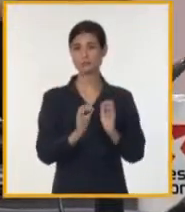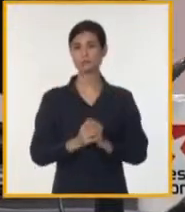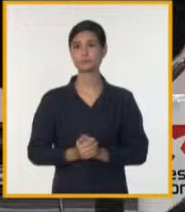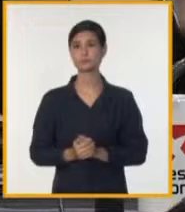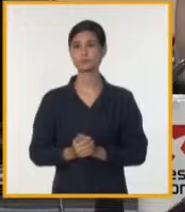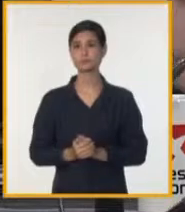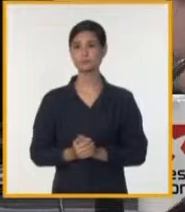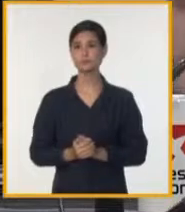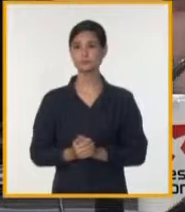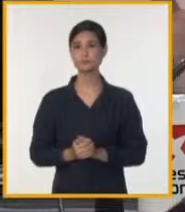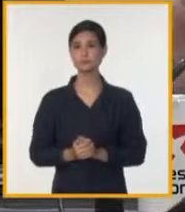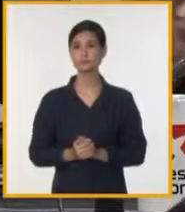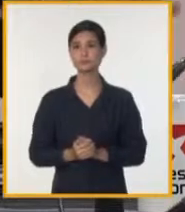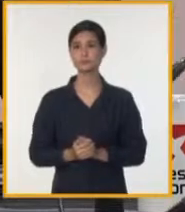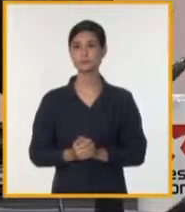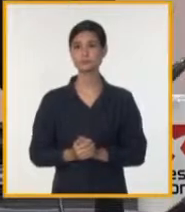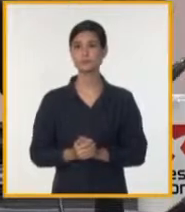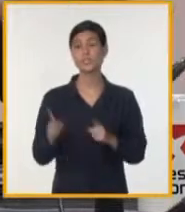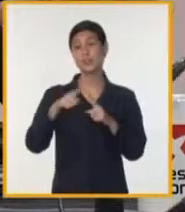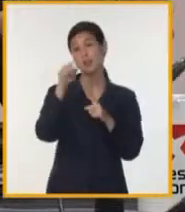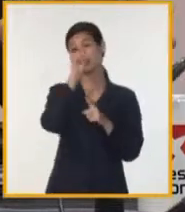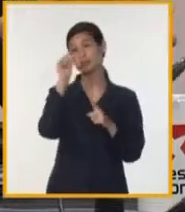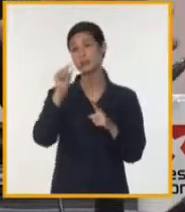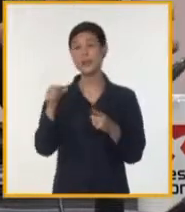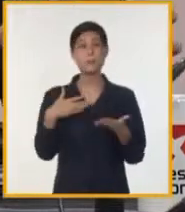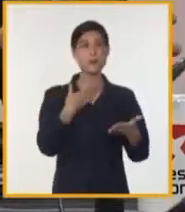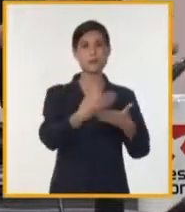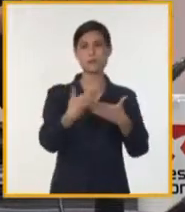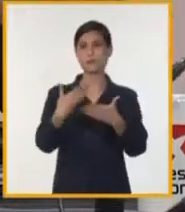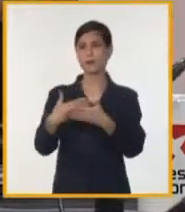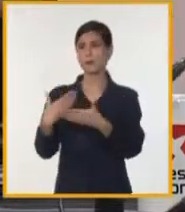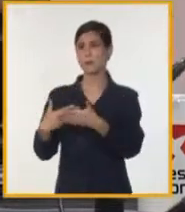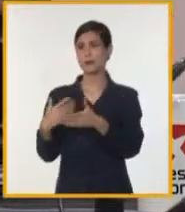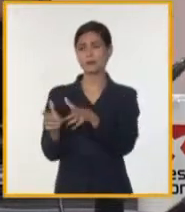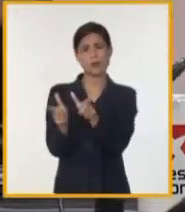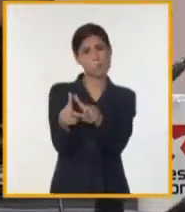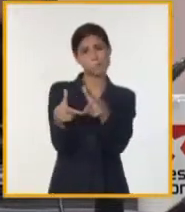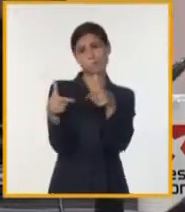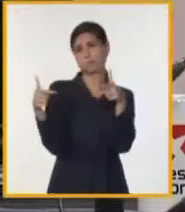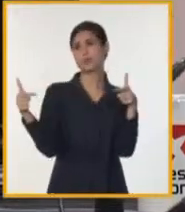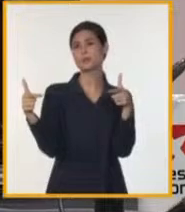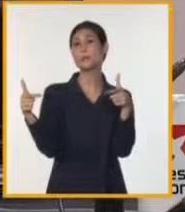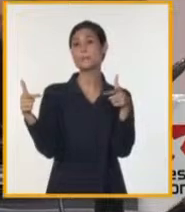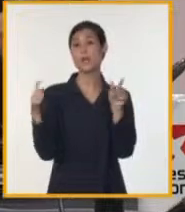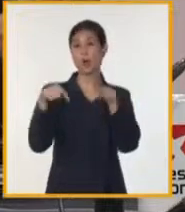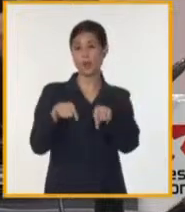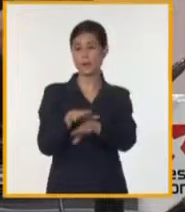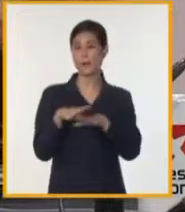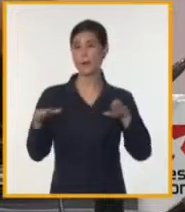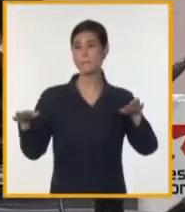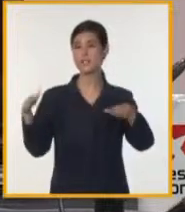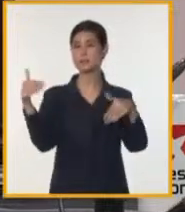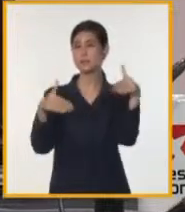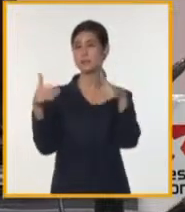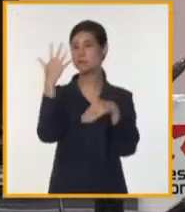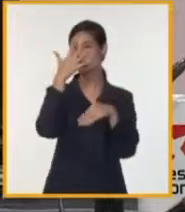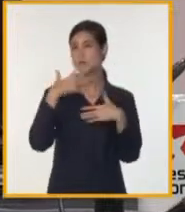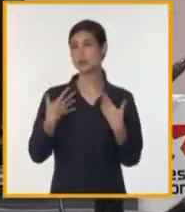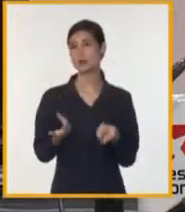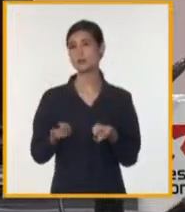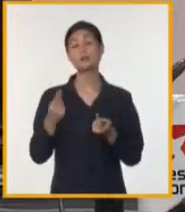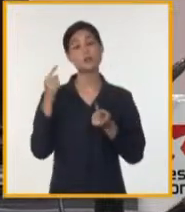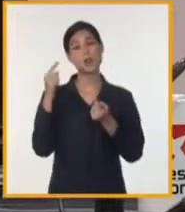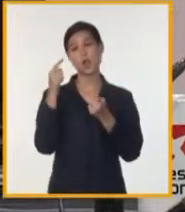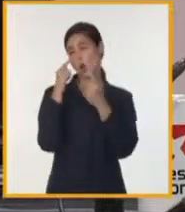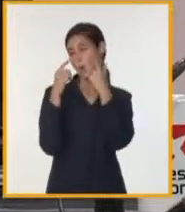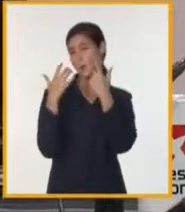hemos escogido, por supuesto, son tantas empresas que hemos escogido para que vengan hoy a la mesa los que tienen un impacto más directo en la